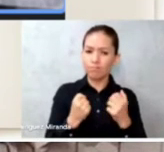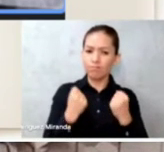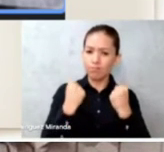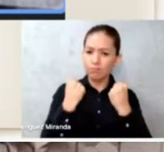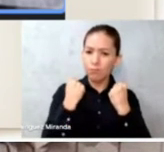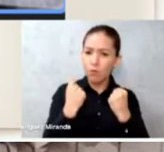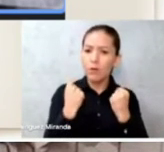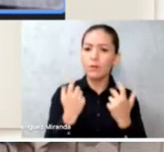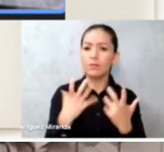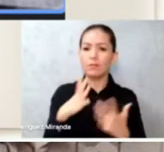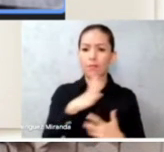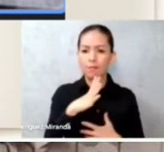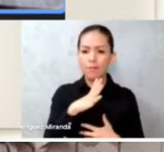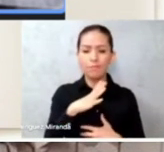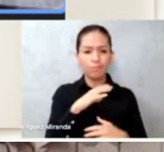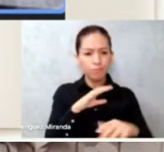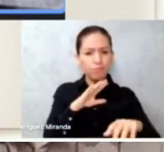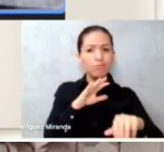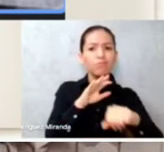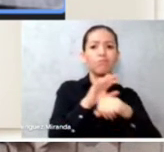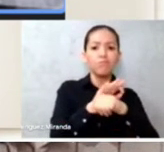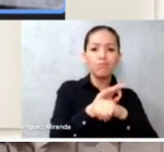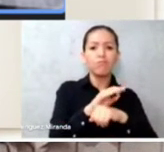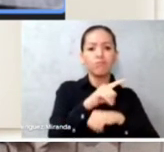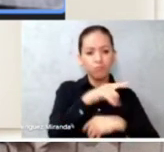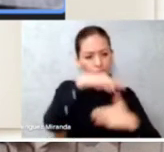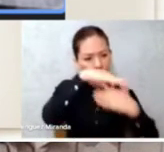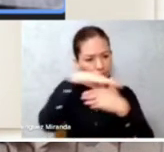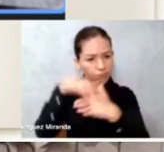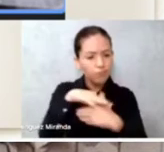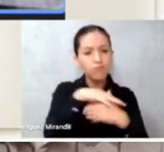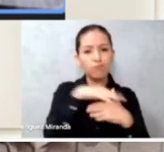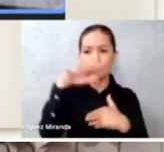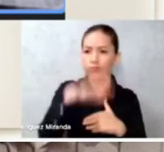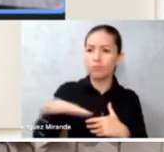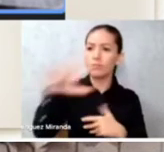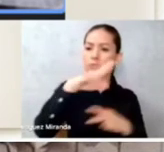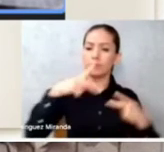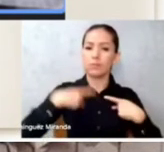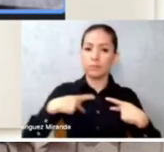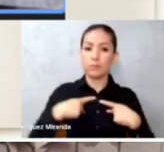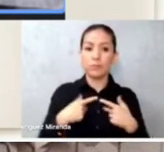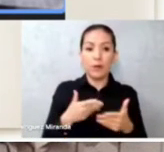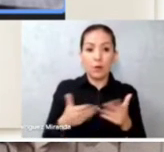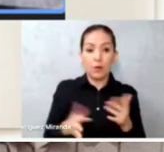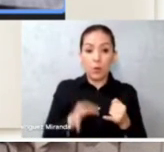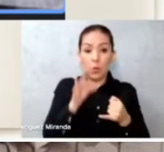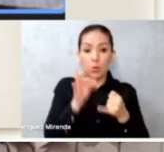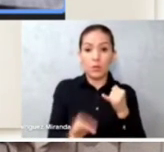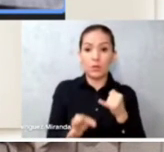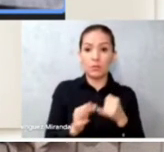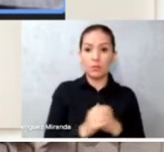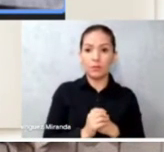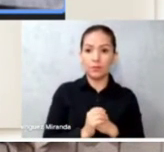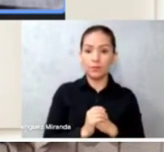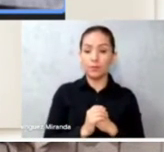procesos democráticos y el voto popular. Para finalizar, me permito citar al magistrado